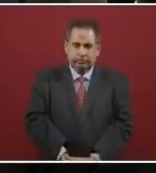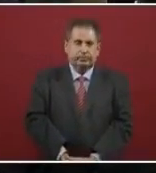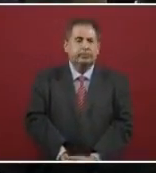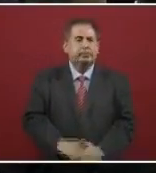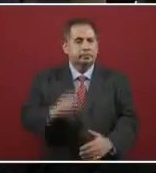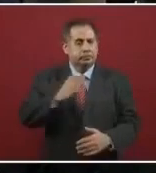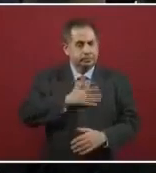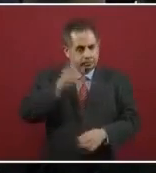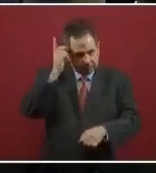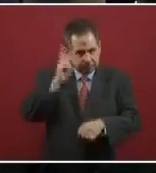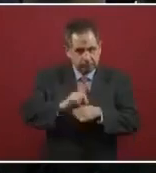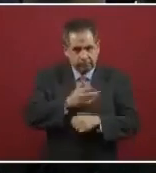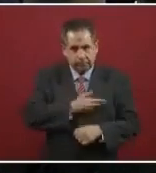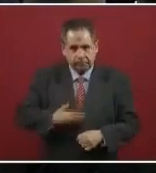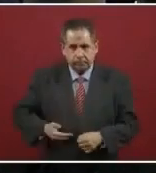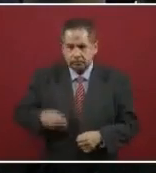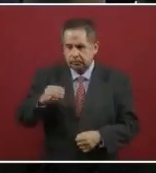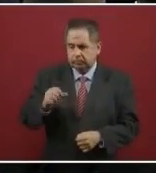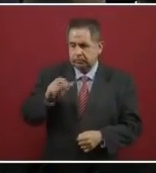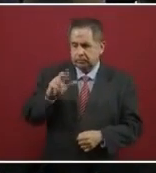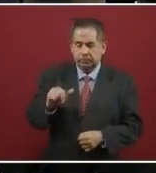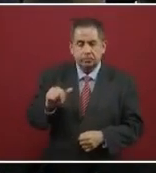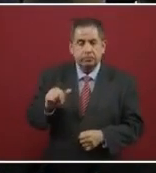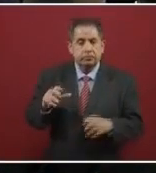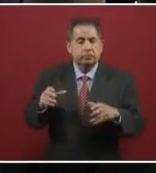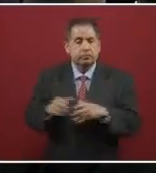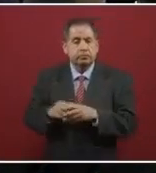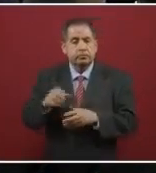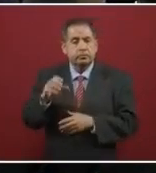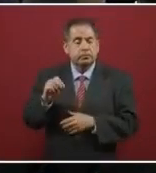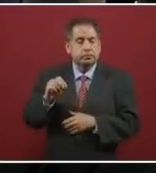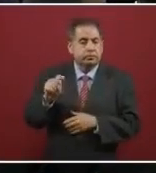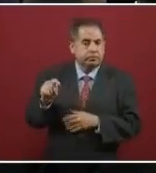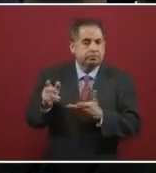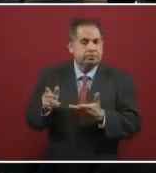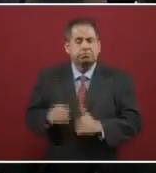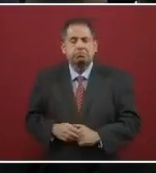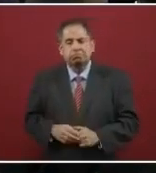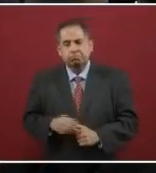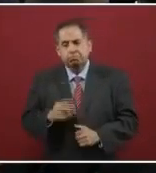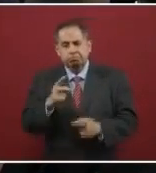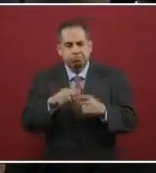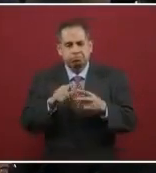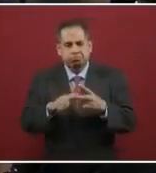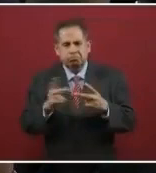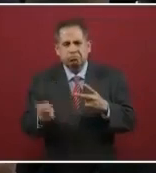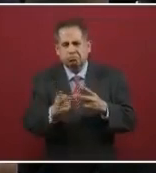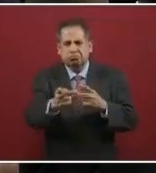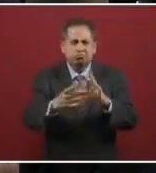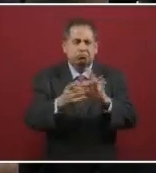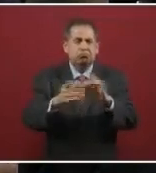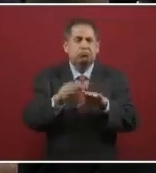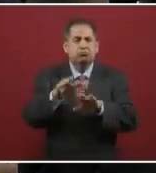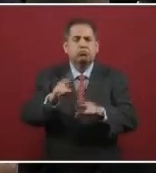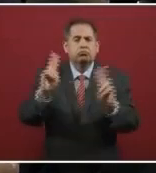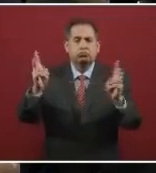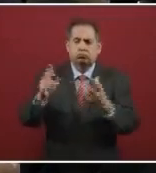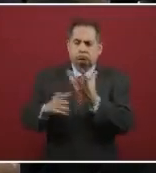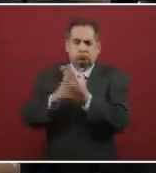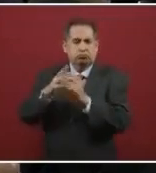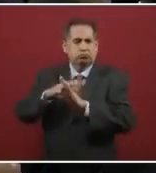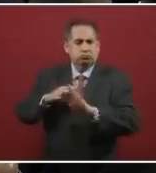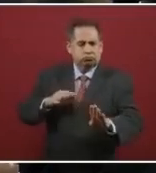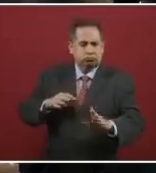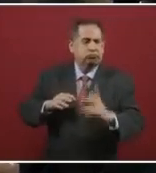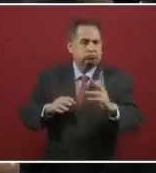Hola, buenos días, presidente. María Berza, de la agencia AP. Quería hacerle un par de preguntas sobre migración.